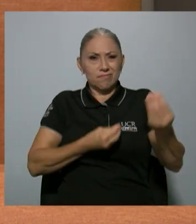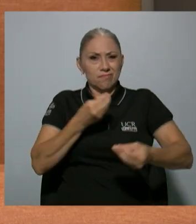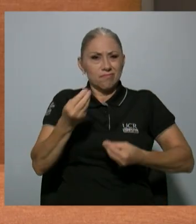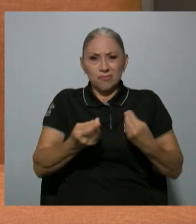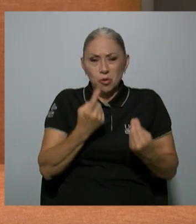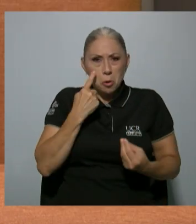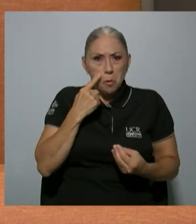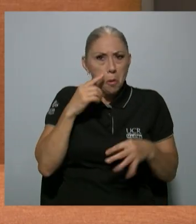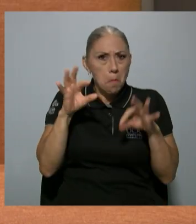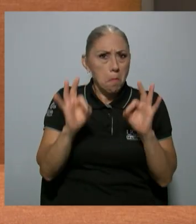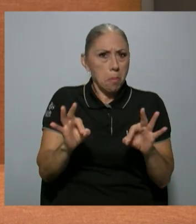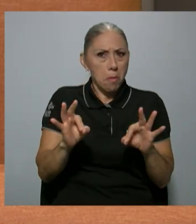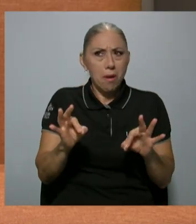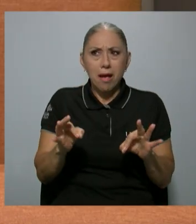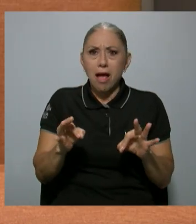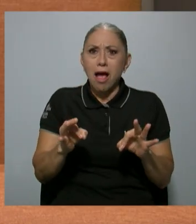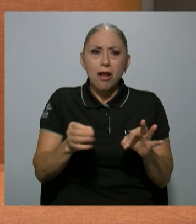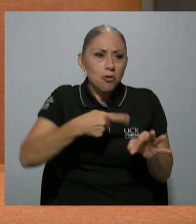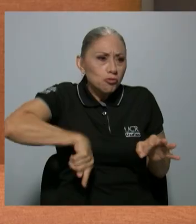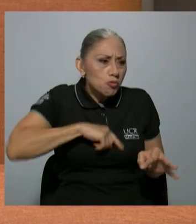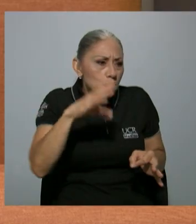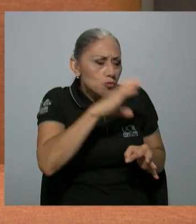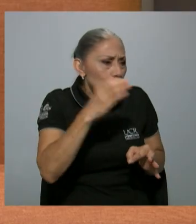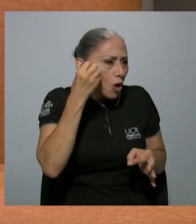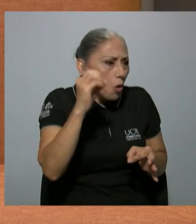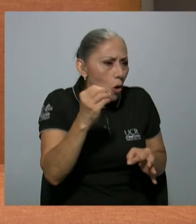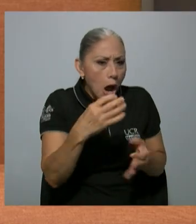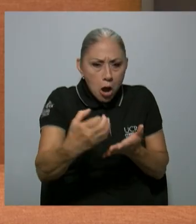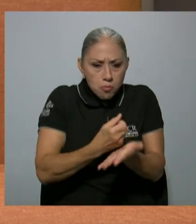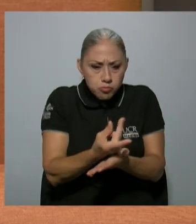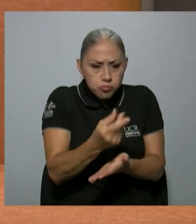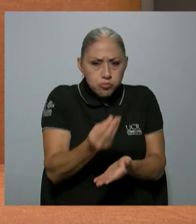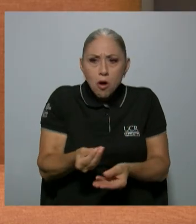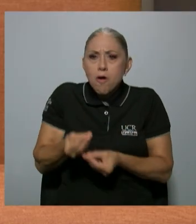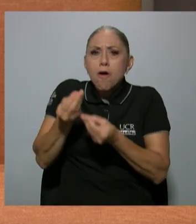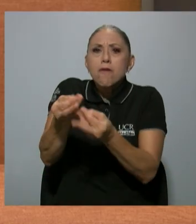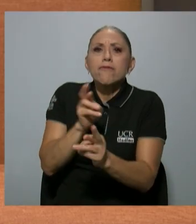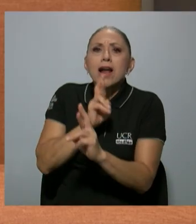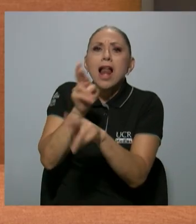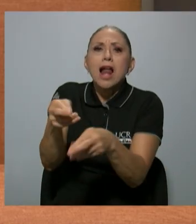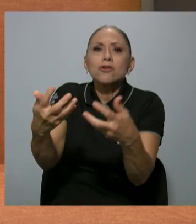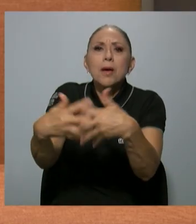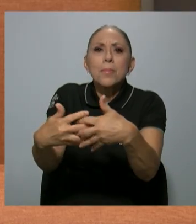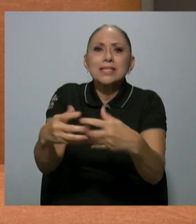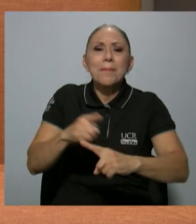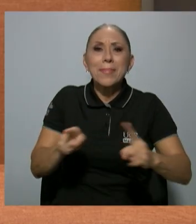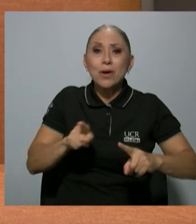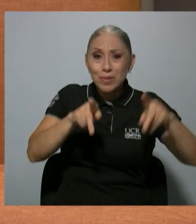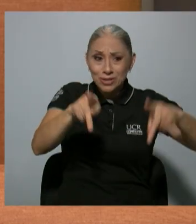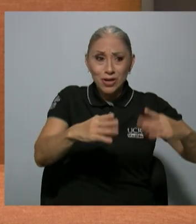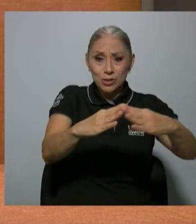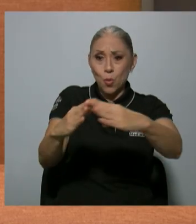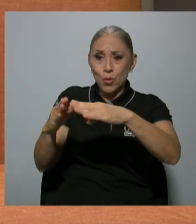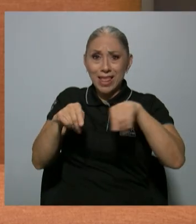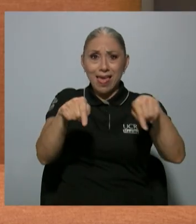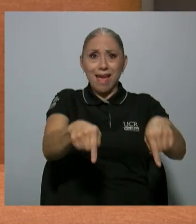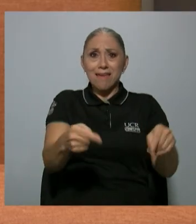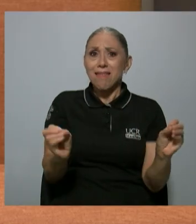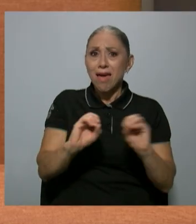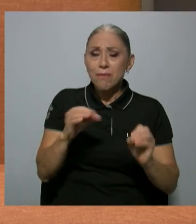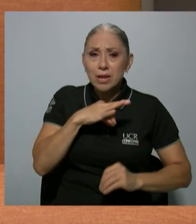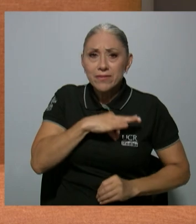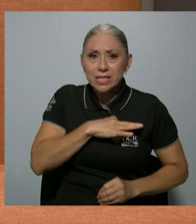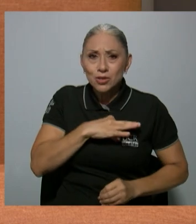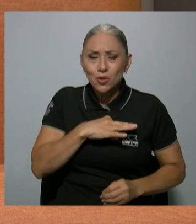extraer nuestros recursos, regalarlos a una empresa y que las comunidades tampoco tengan un beneficio. Me parece que es contradictorio incluso con el